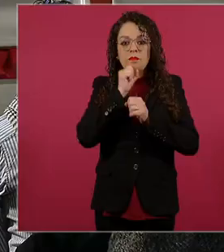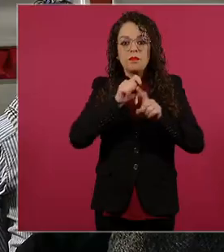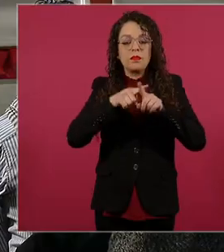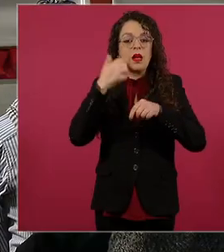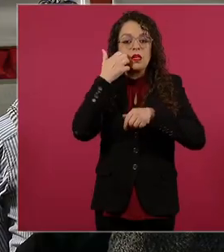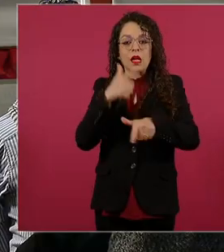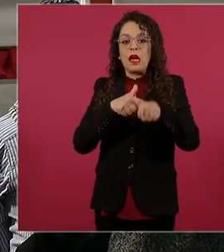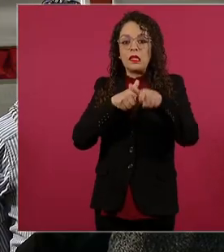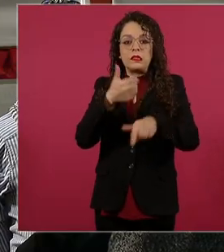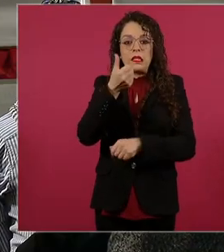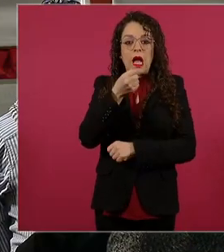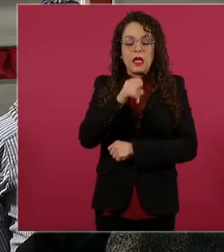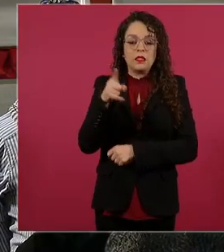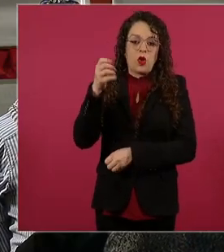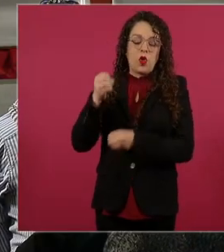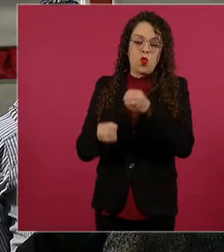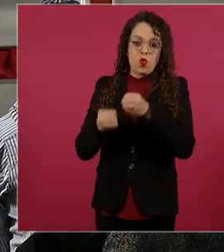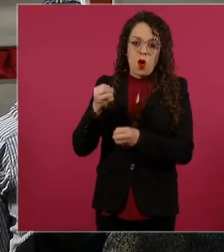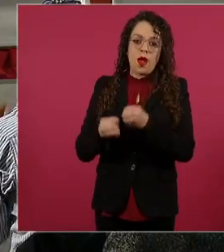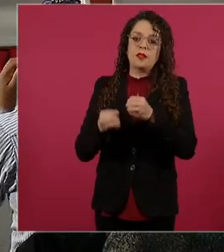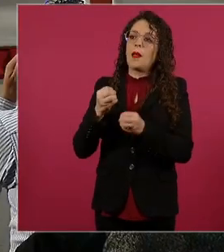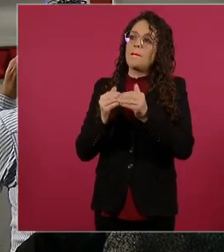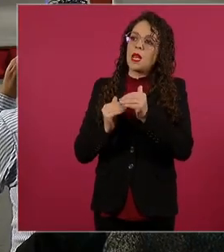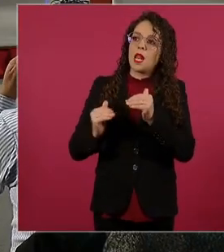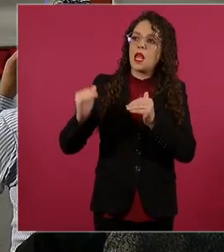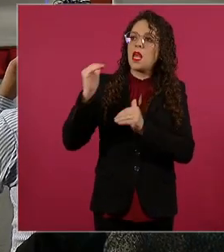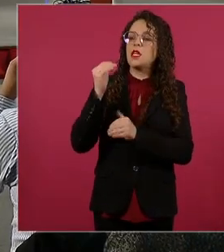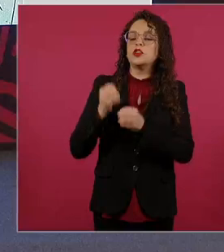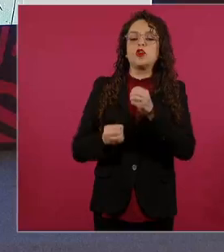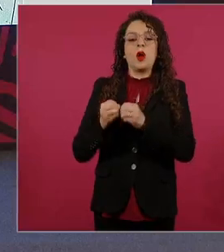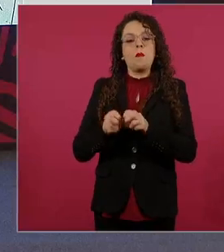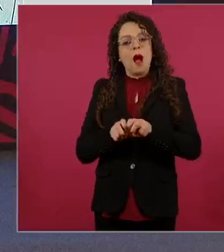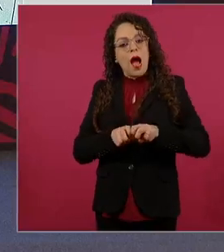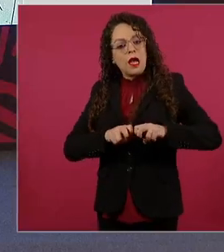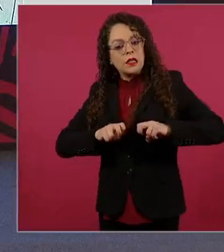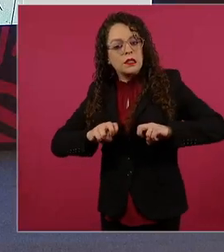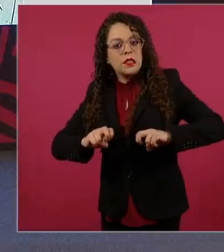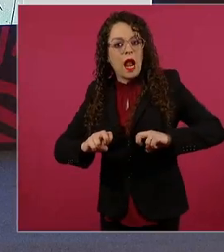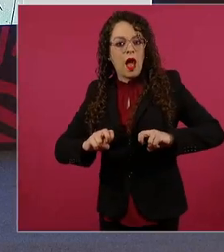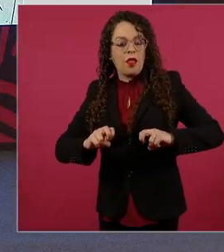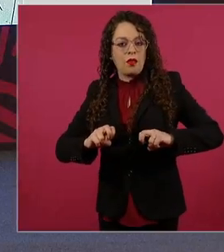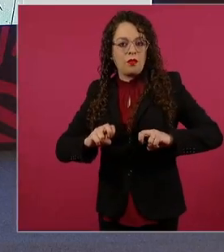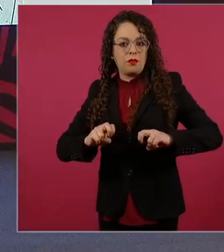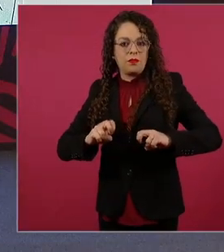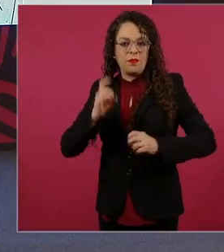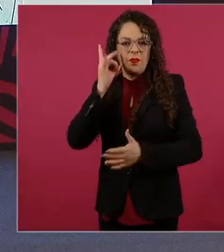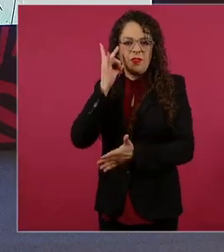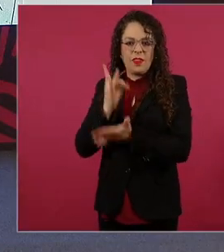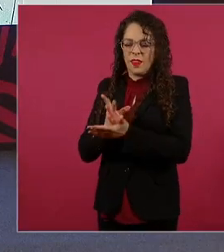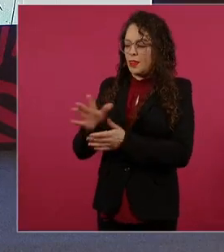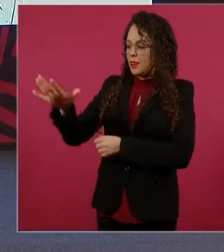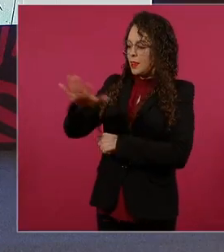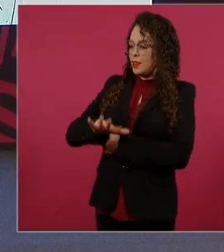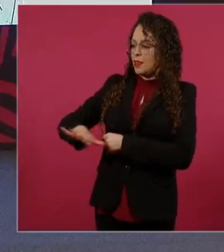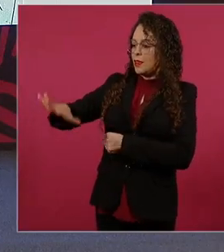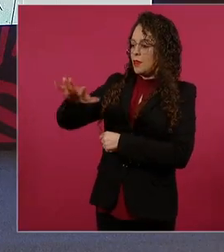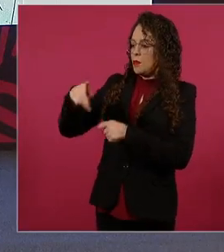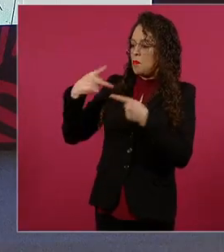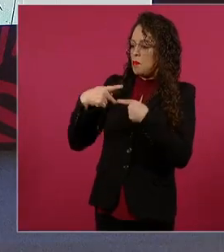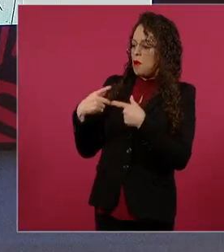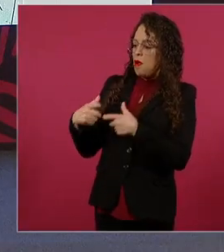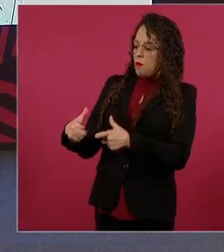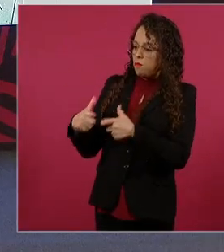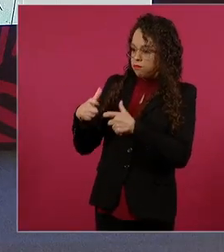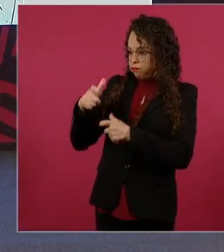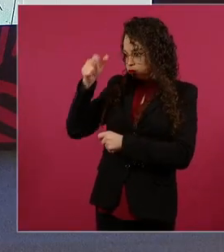que en la cúpula porque el pueblo no sabe el pueblo no sabe de